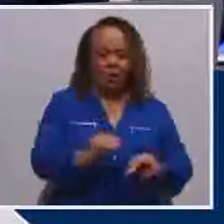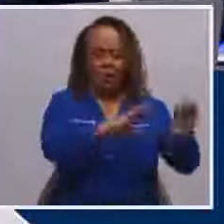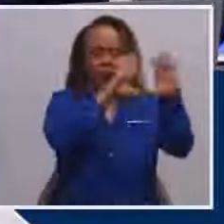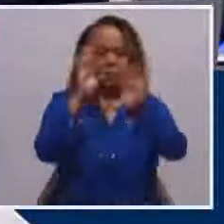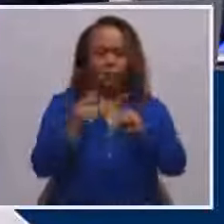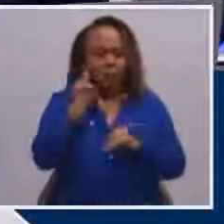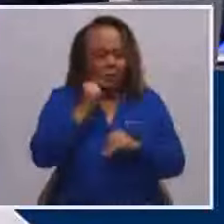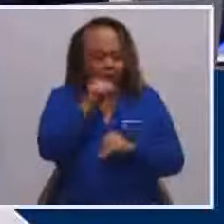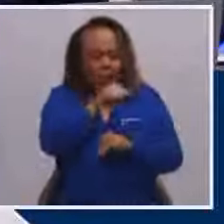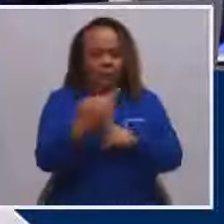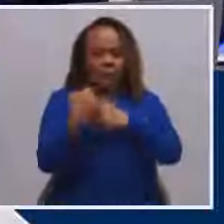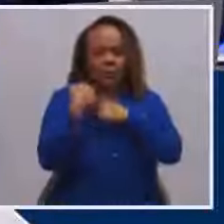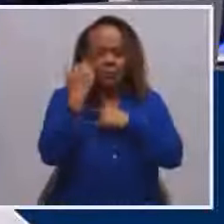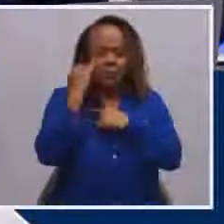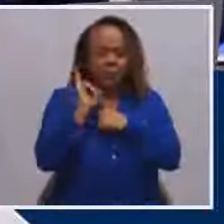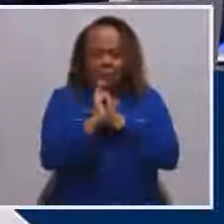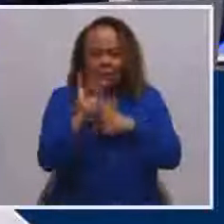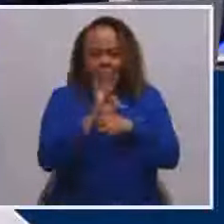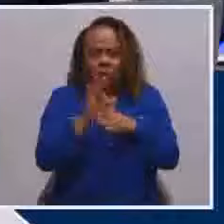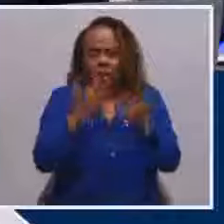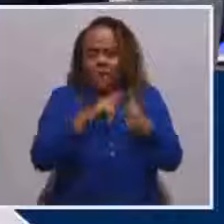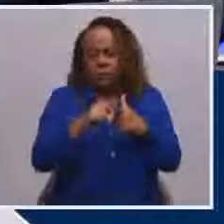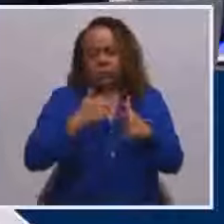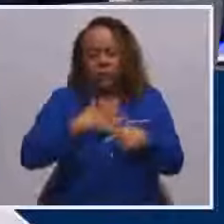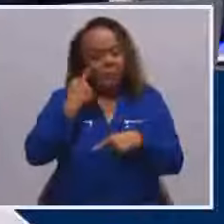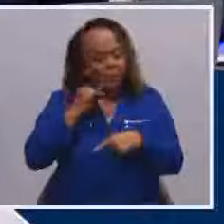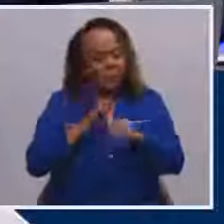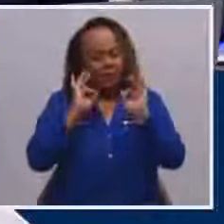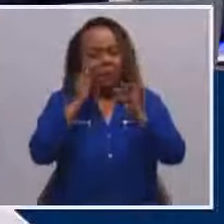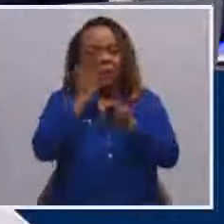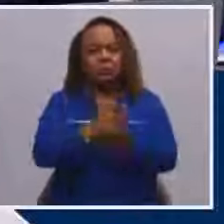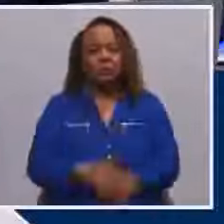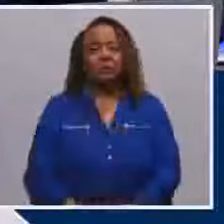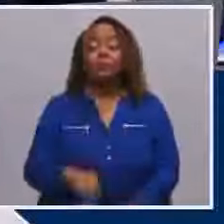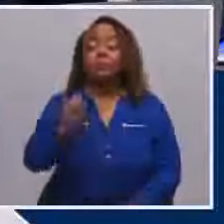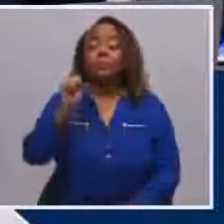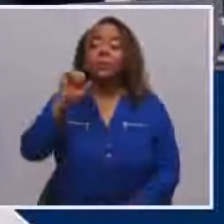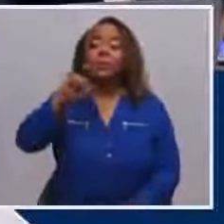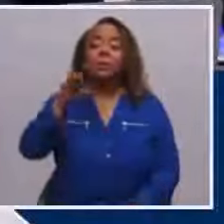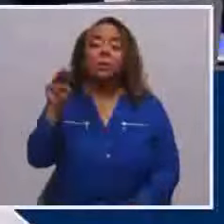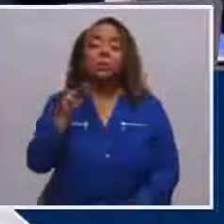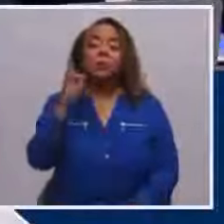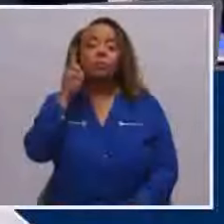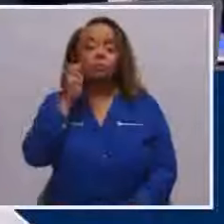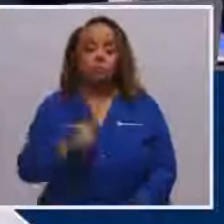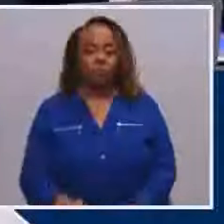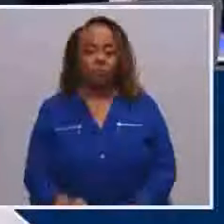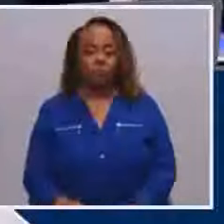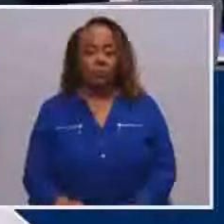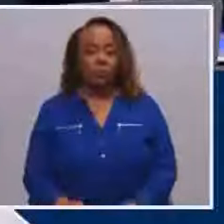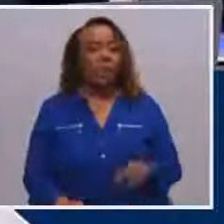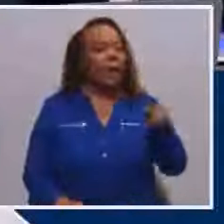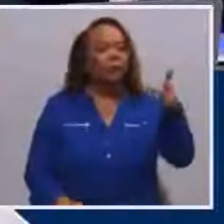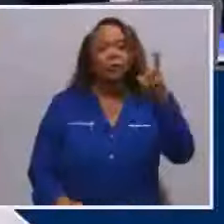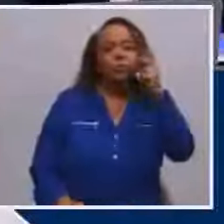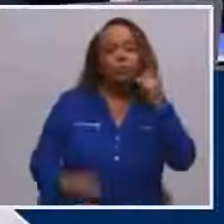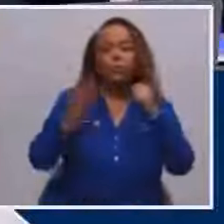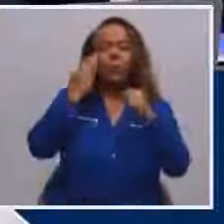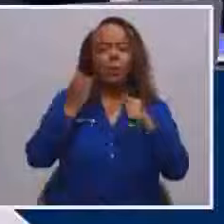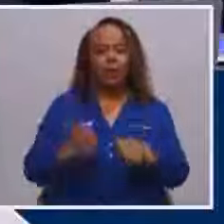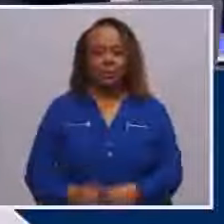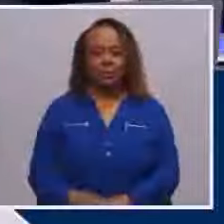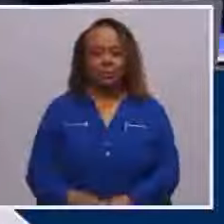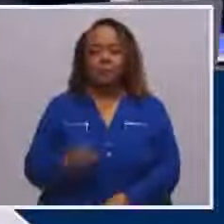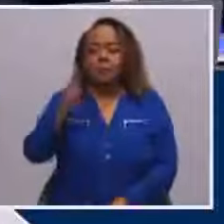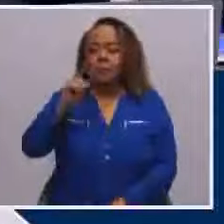parece que él es el responsable porque así funciona esto entonces me parece bien que lo corte s maal le escuchó porque el comisario no escuchó si están en el mismo lugar es si